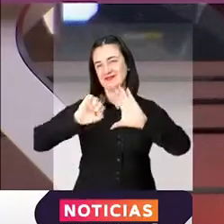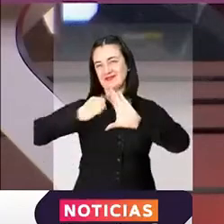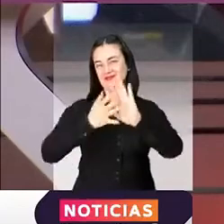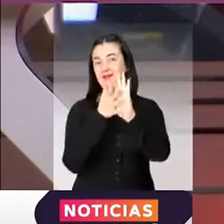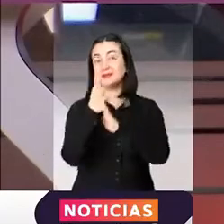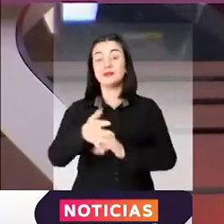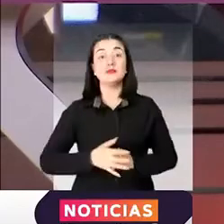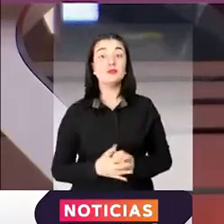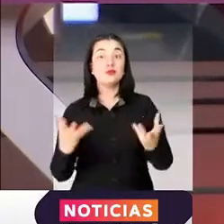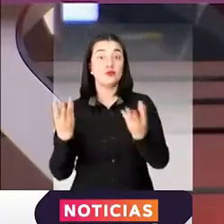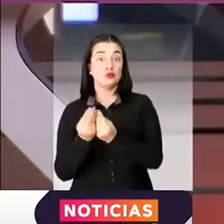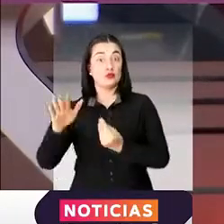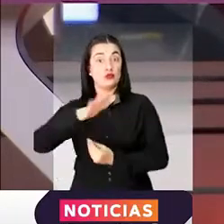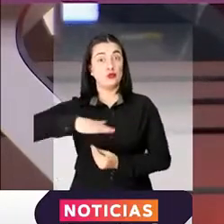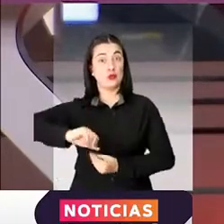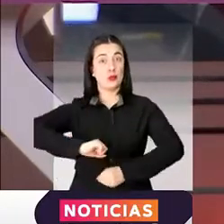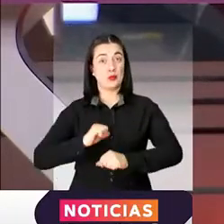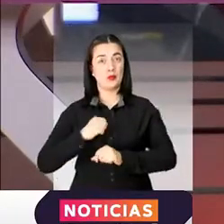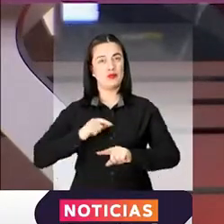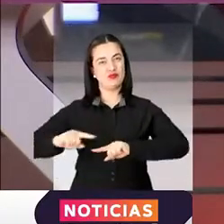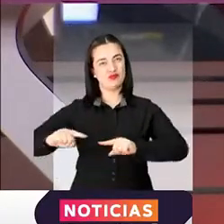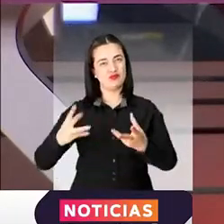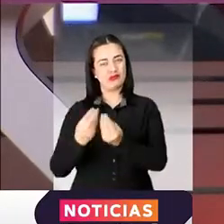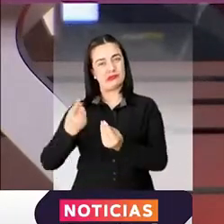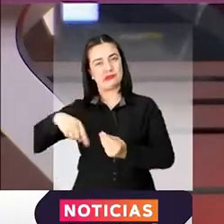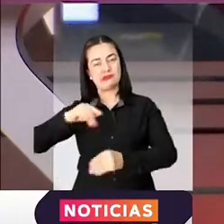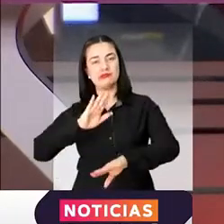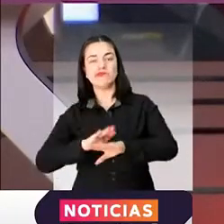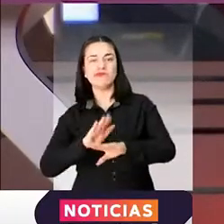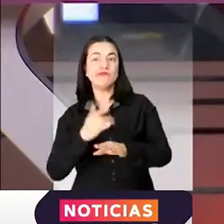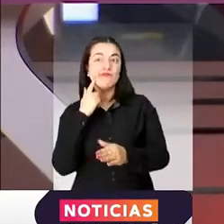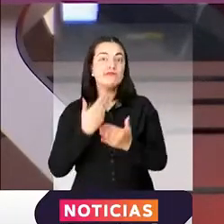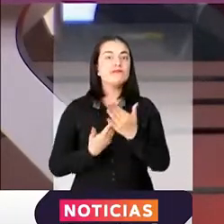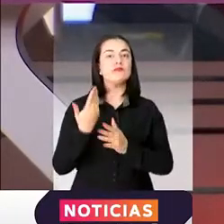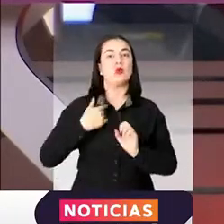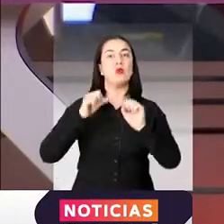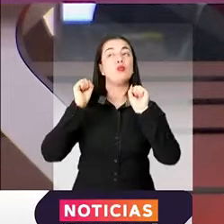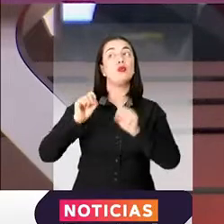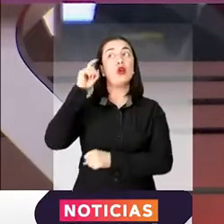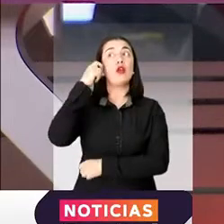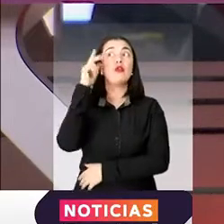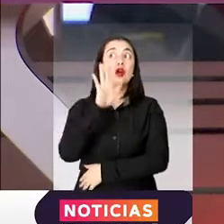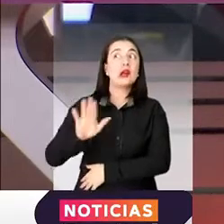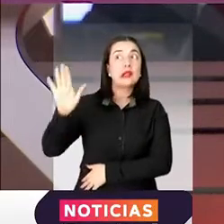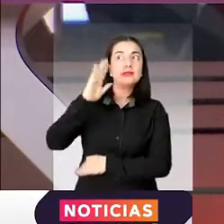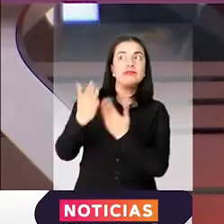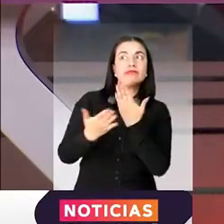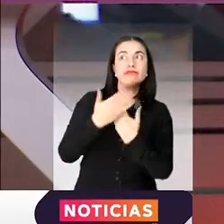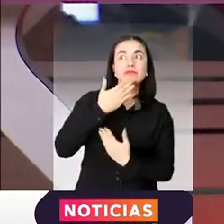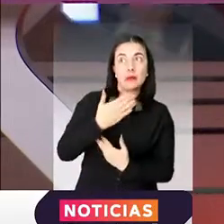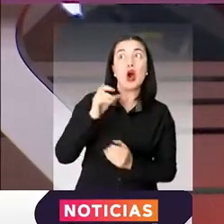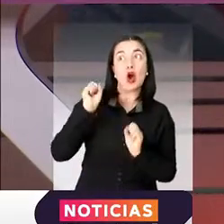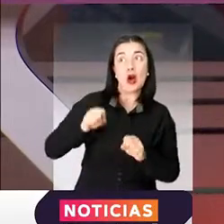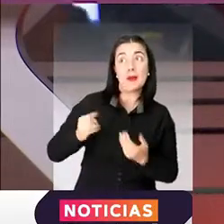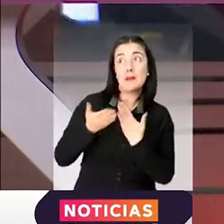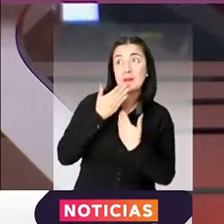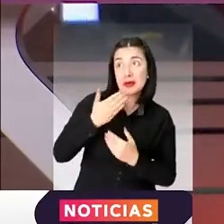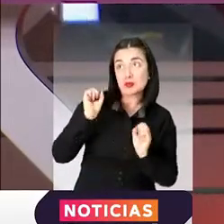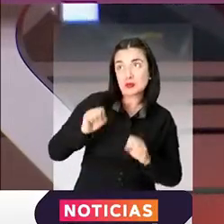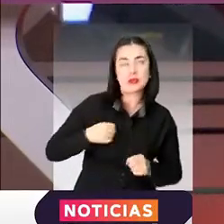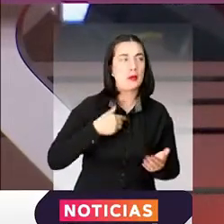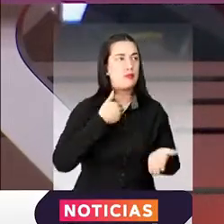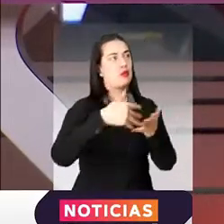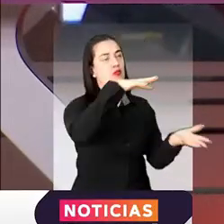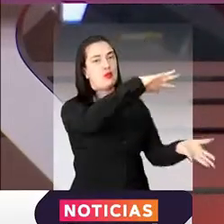la administración de bogotá está lista y a la espera de la posible autorización del gobierno nacional para comprar vacunas contra el kobe 19